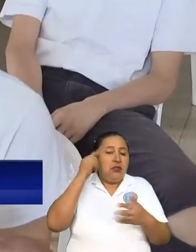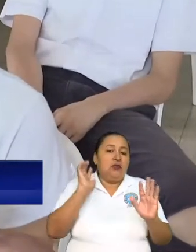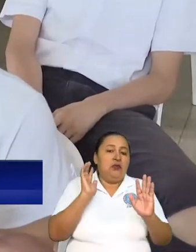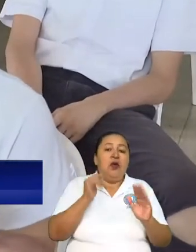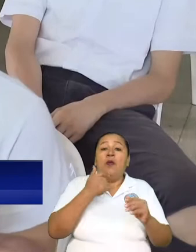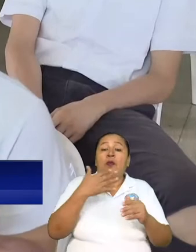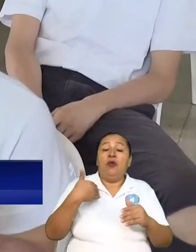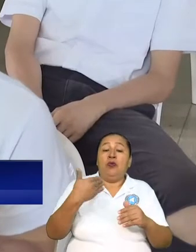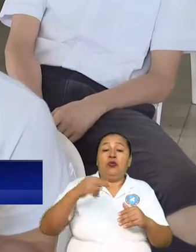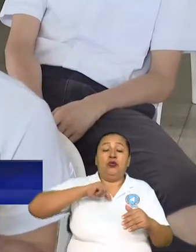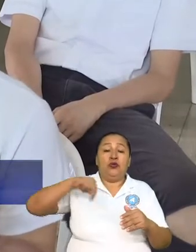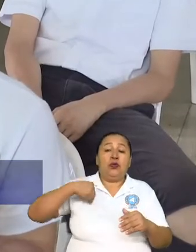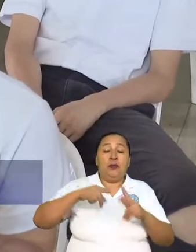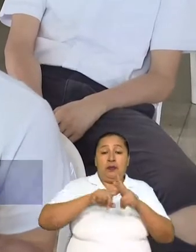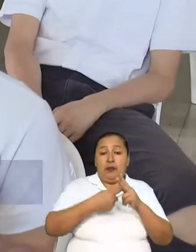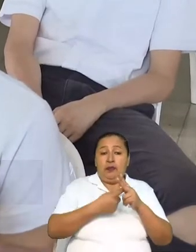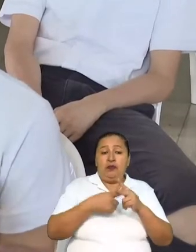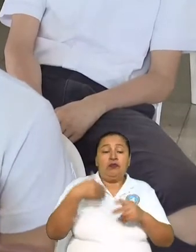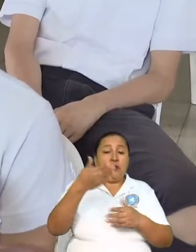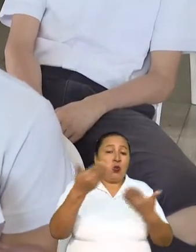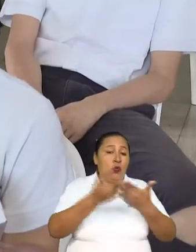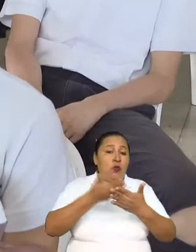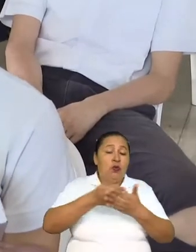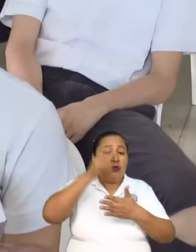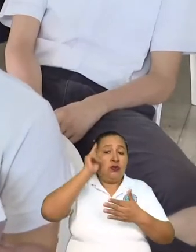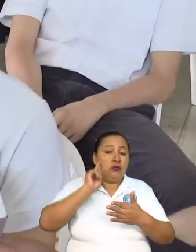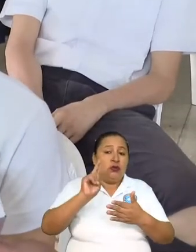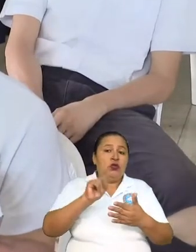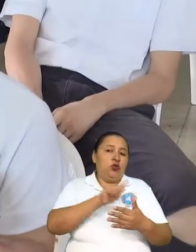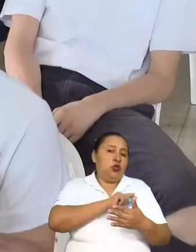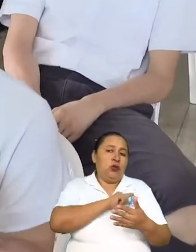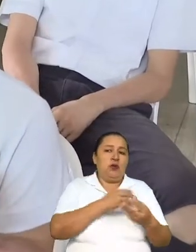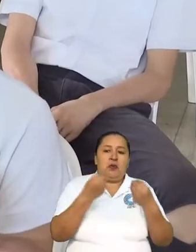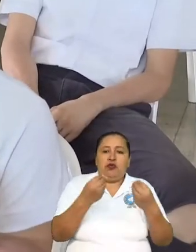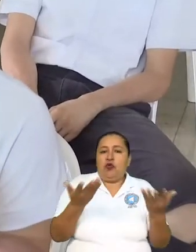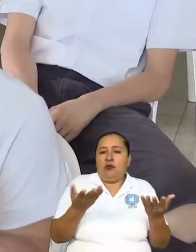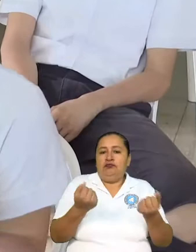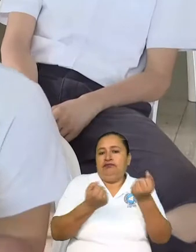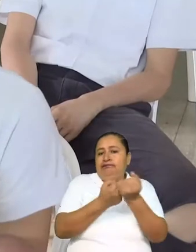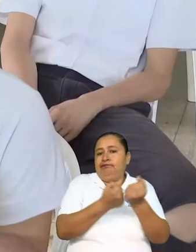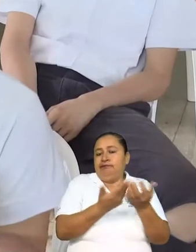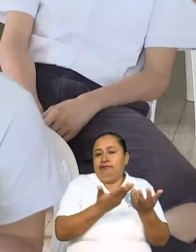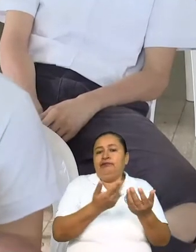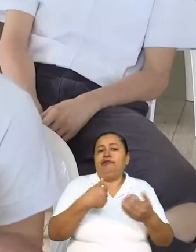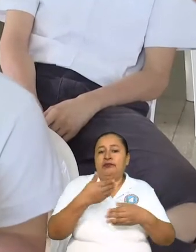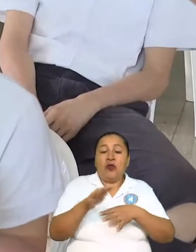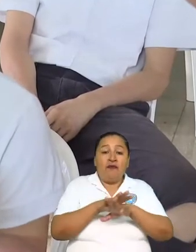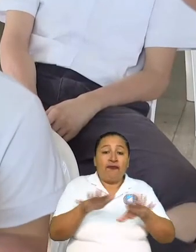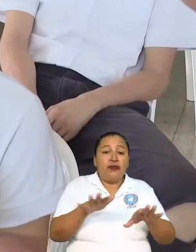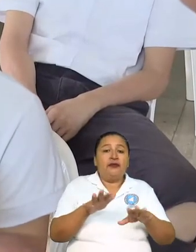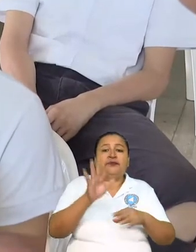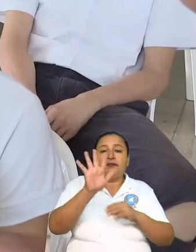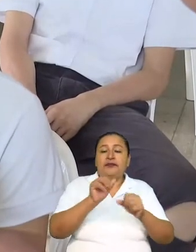cuando nosotros comenzamos los estudios universitarios pues no tenemos mucho apoyo debido a que estamos terminando